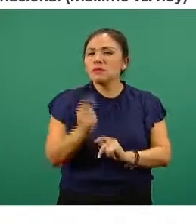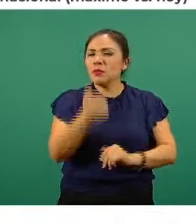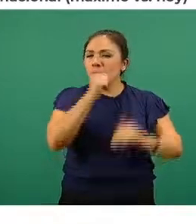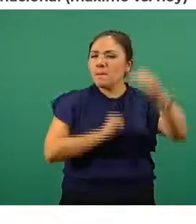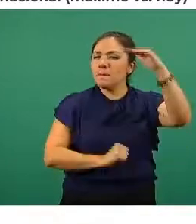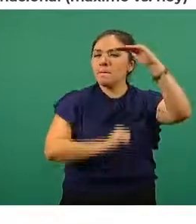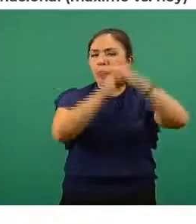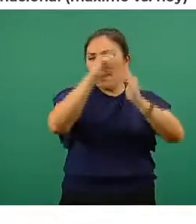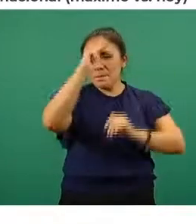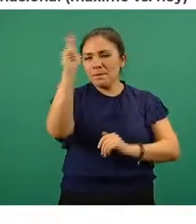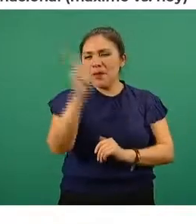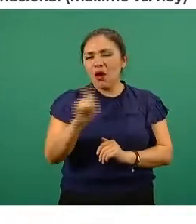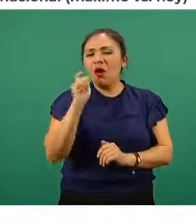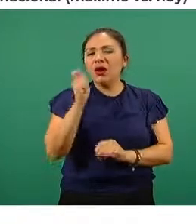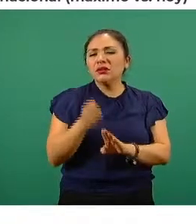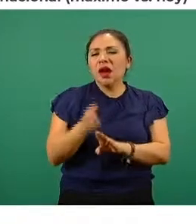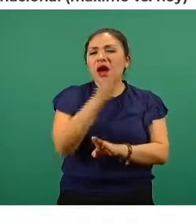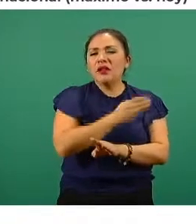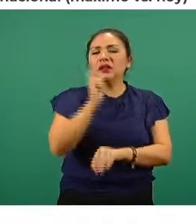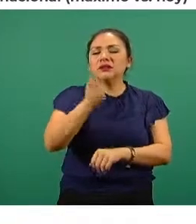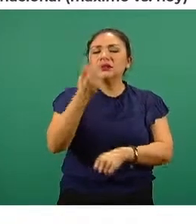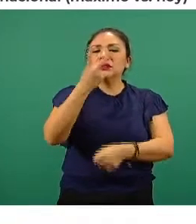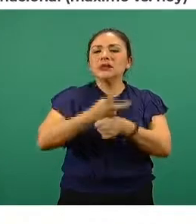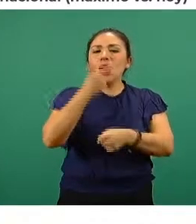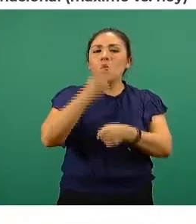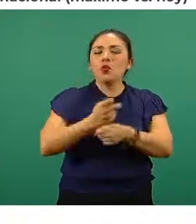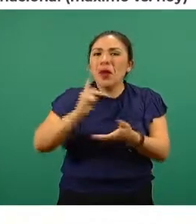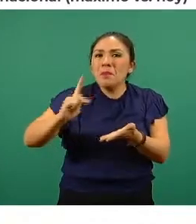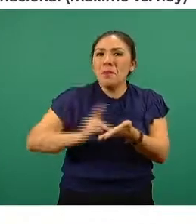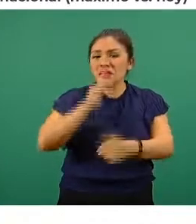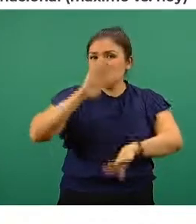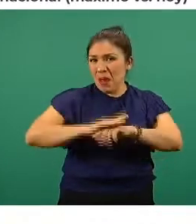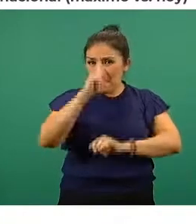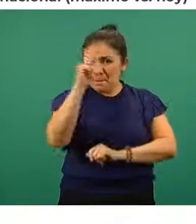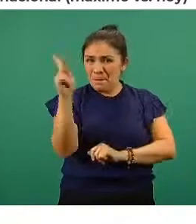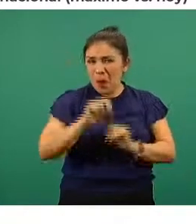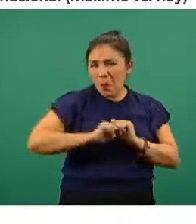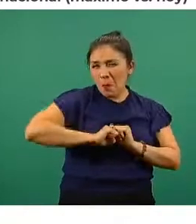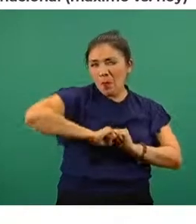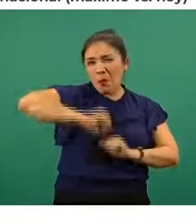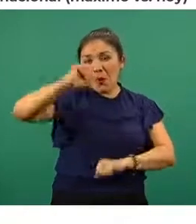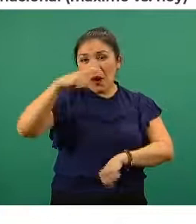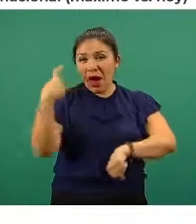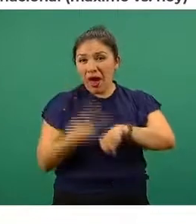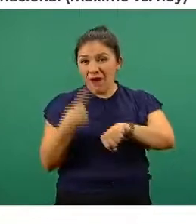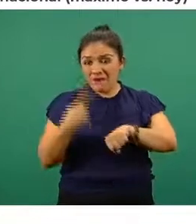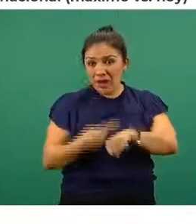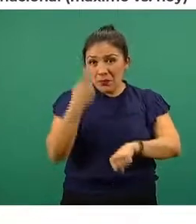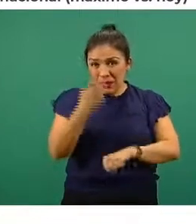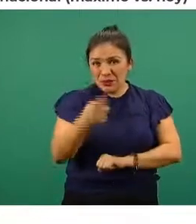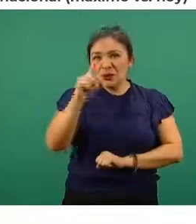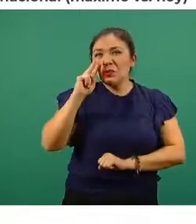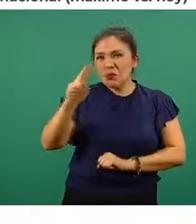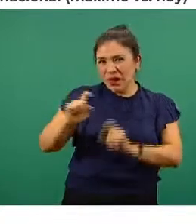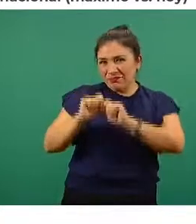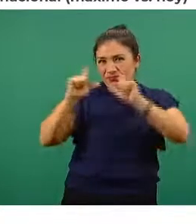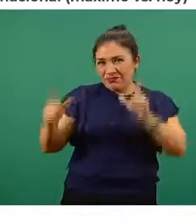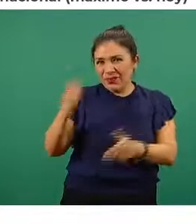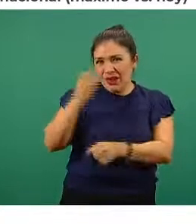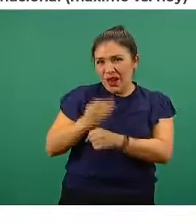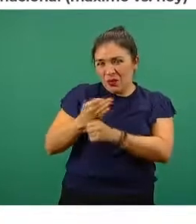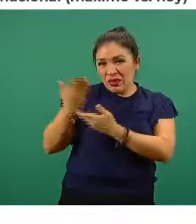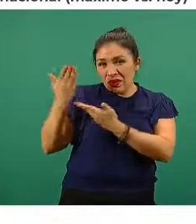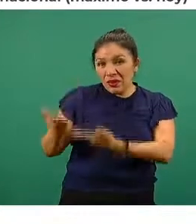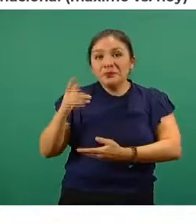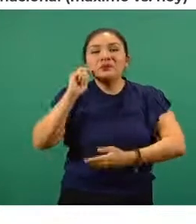máximo observado en la segunda ola que afectó a nuestro país. Lo podemos ver en pantalla,